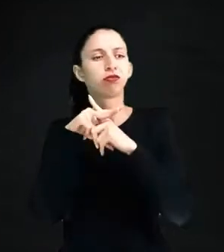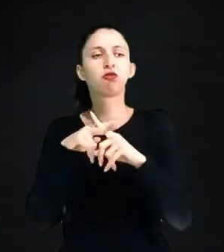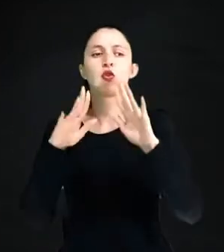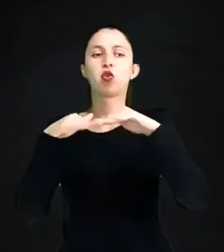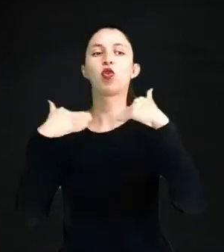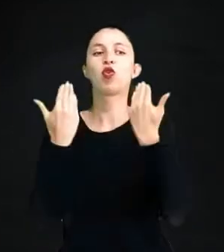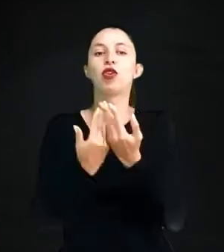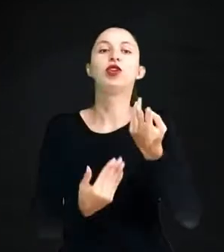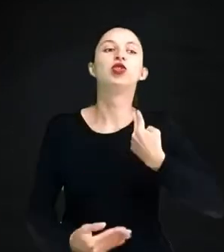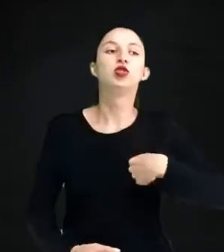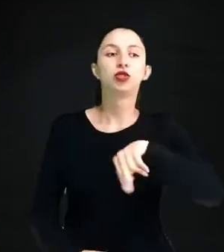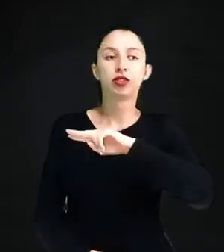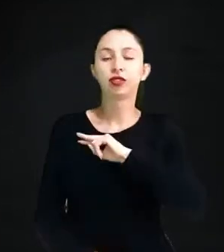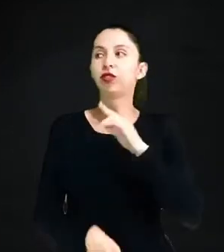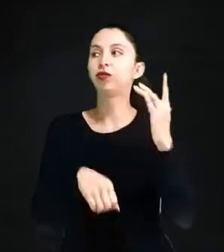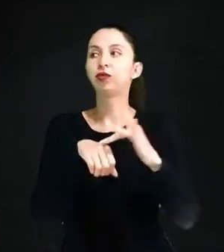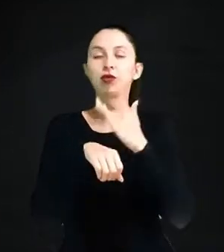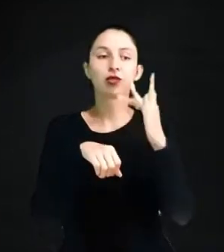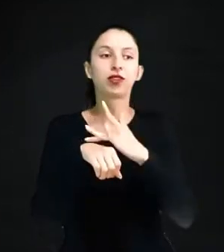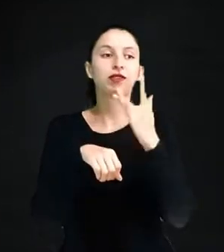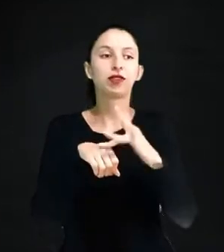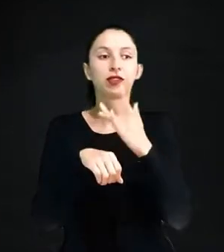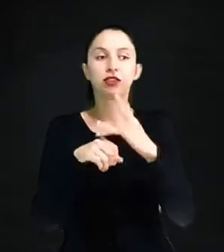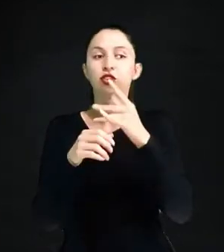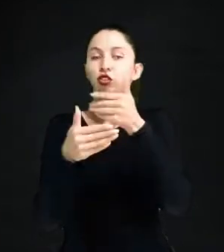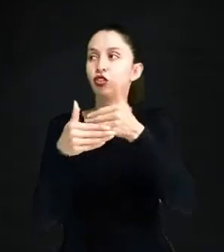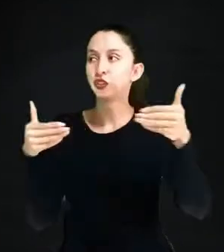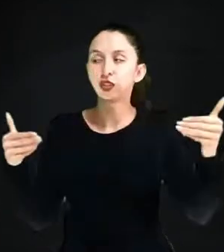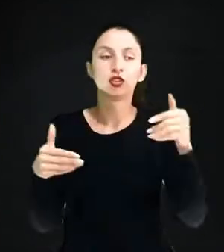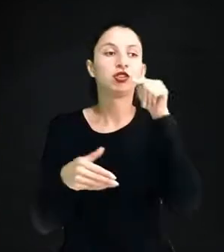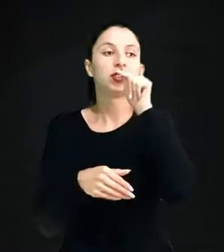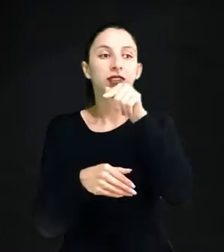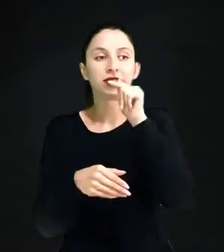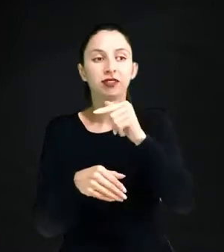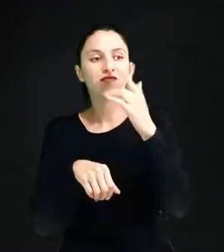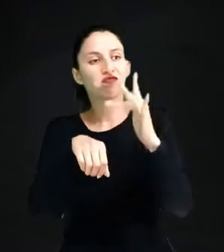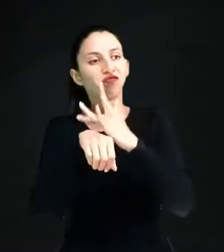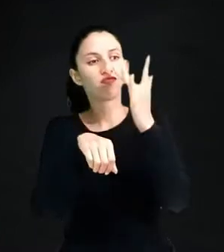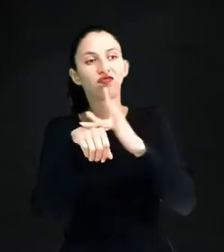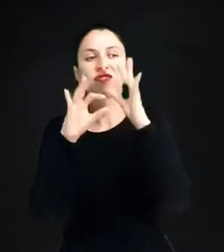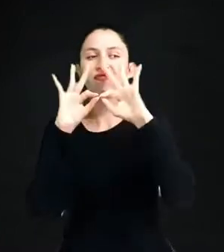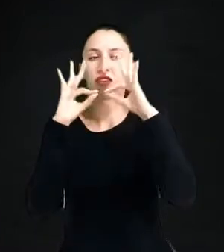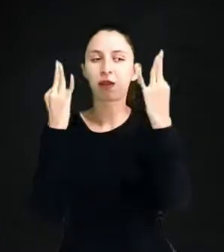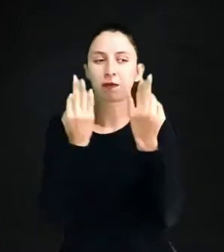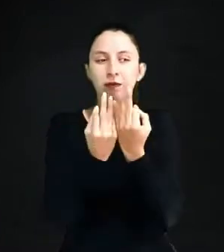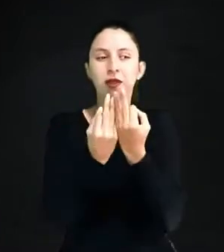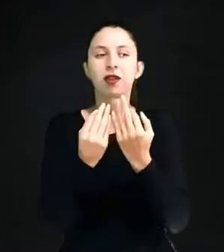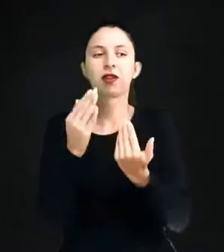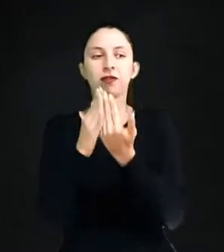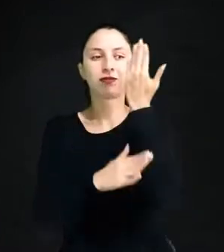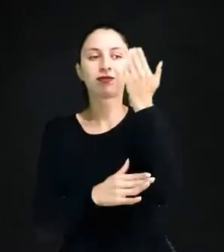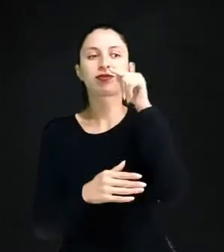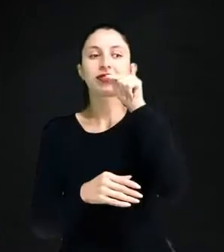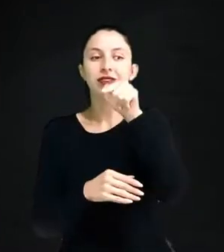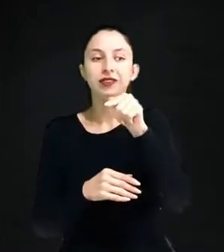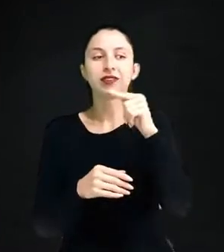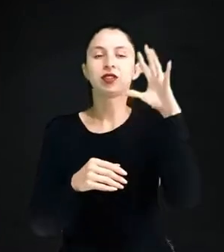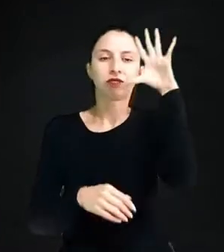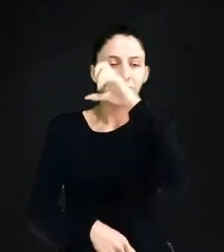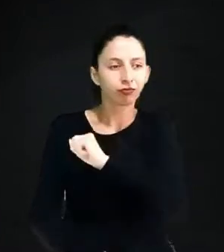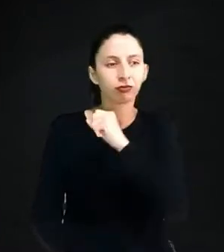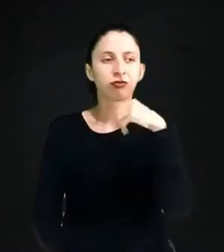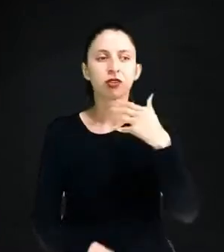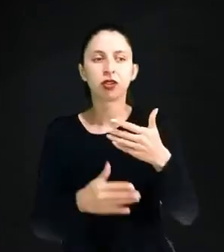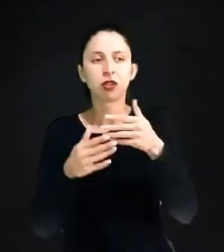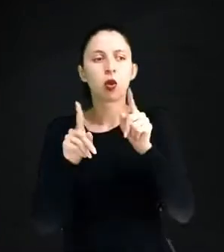eso nace desde la escuela. ¿Cómo motivamos a los niños para que luego motivaran en las familias a que se desarrollaran esas huertas? Y eso